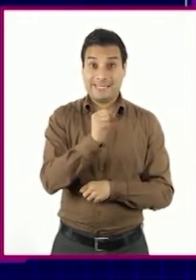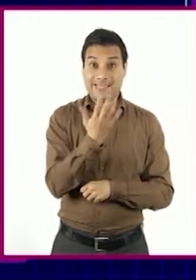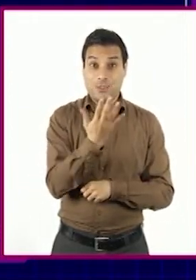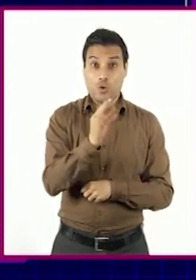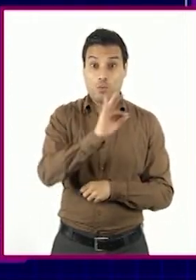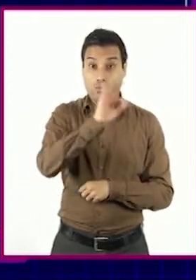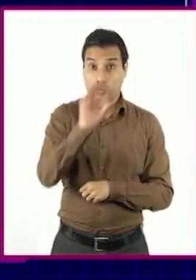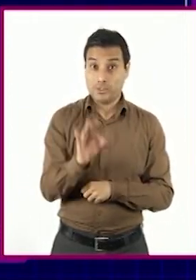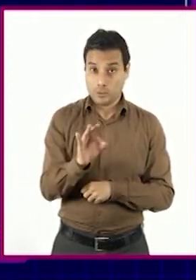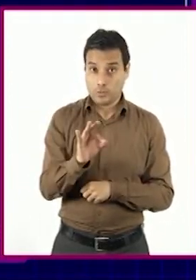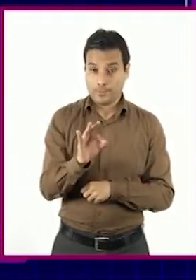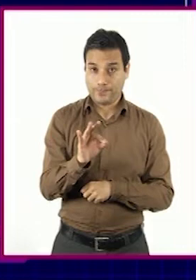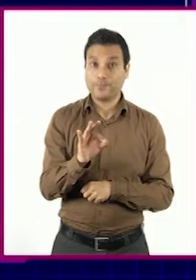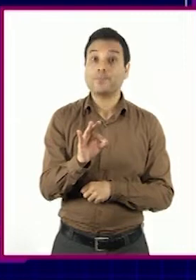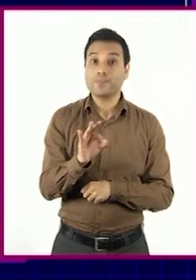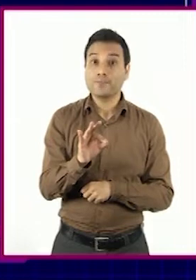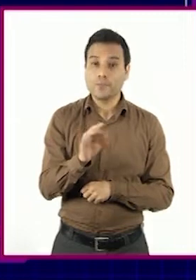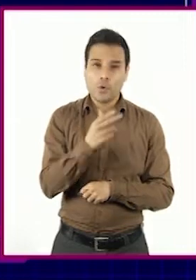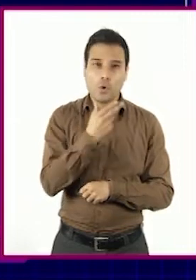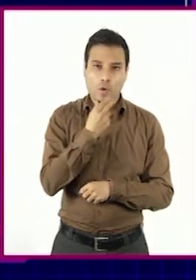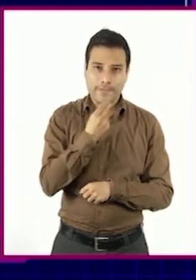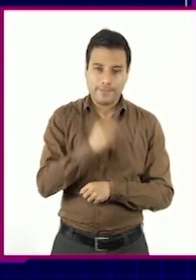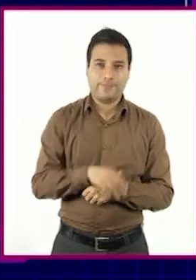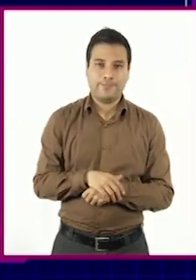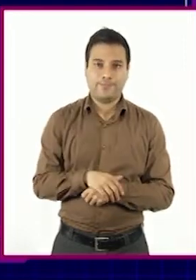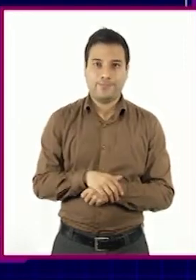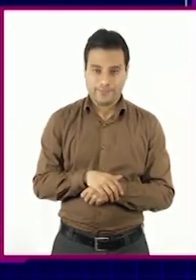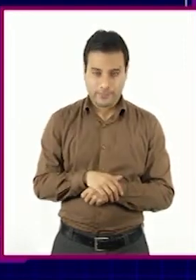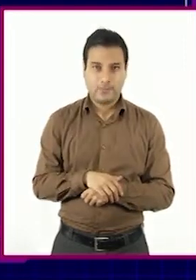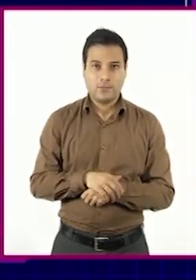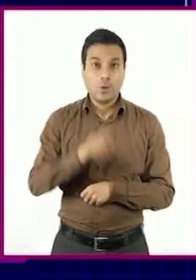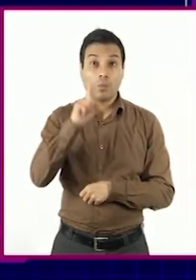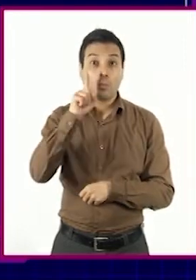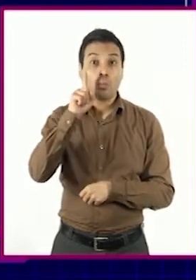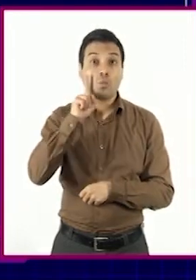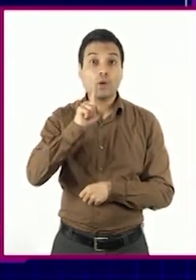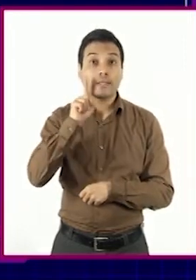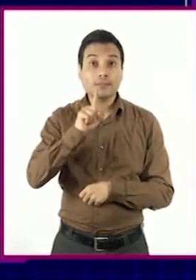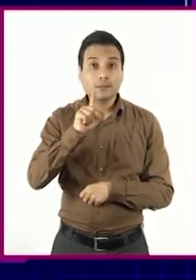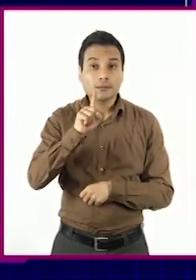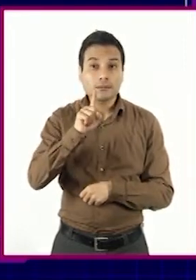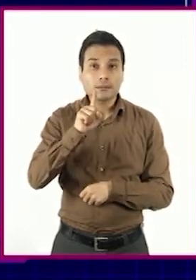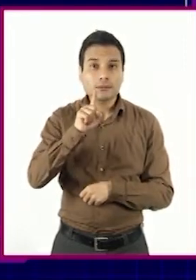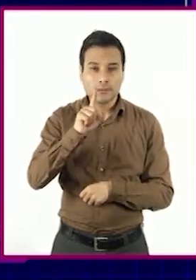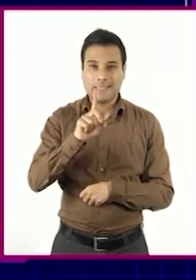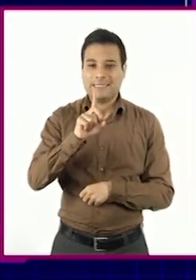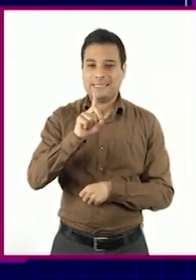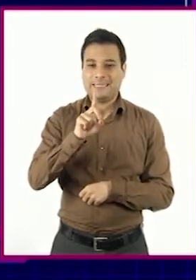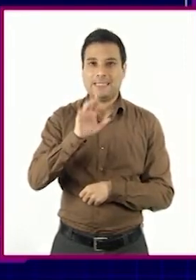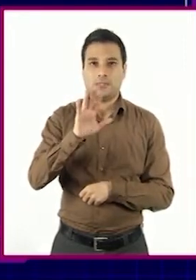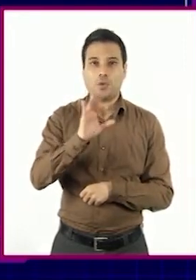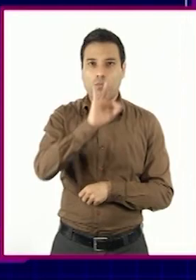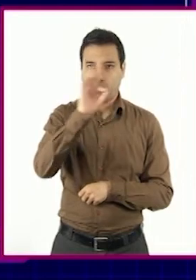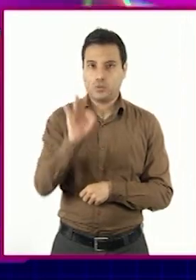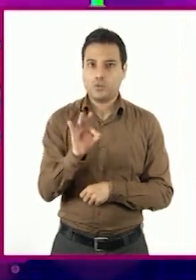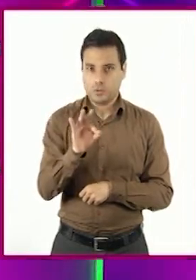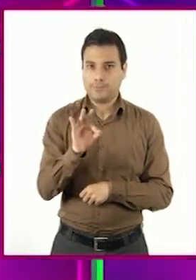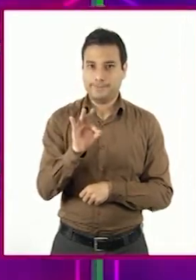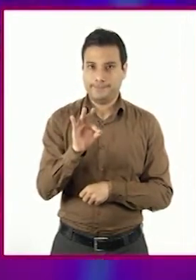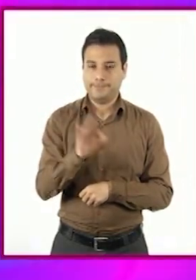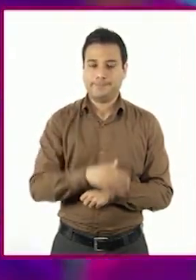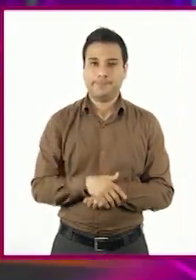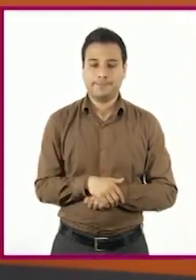del total son los alumnos varones, en comparación con las alumnas, quienes representan el 35% del